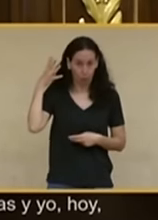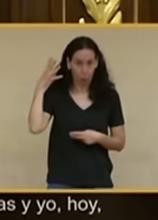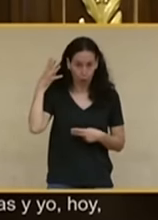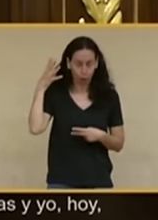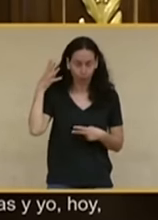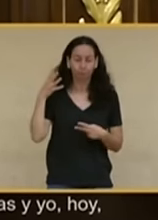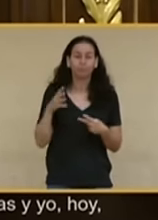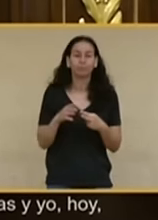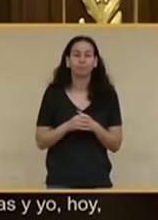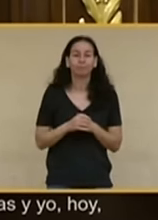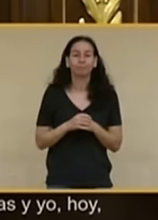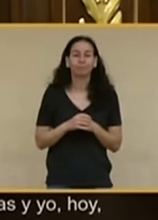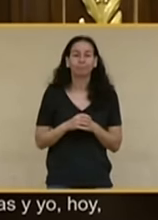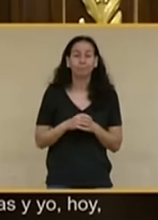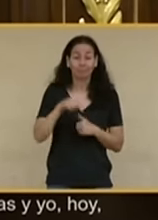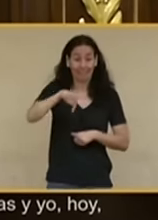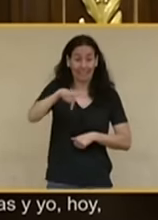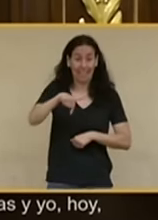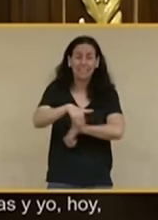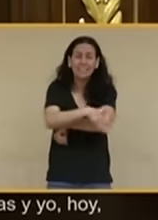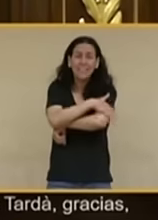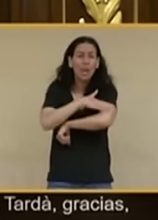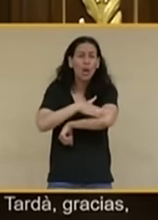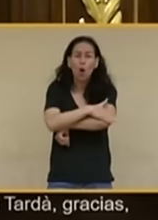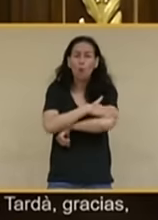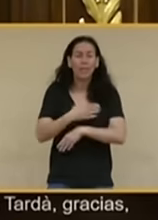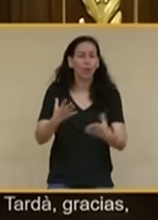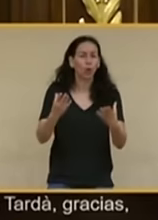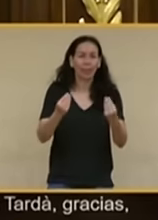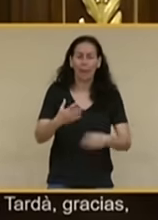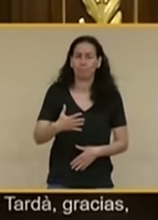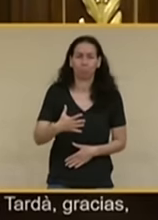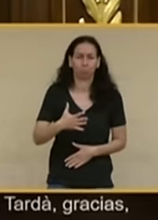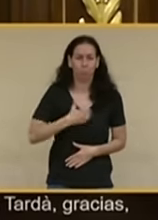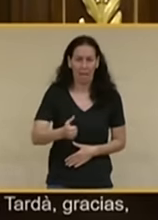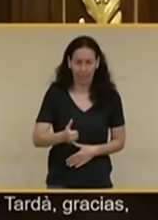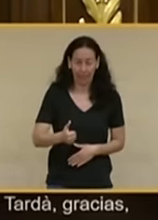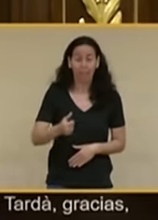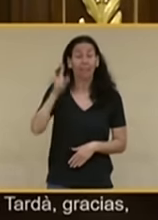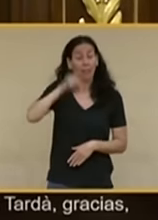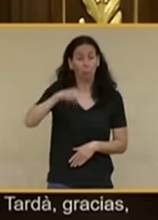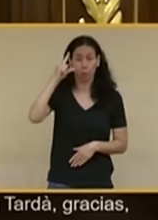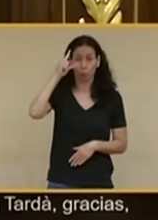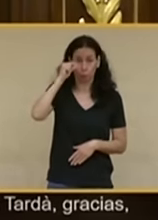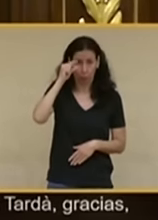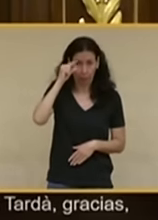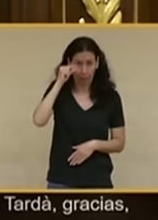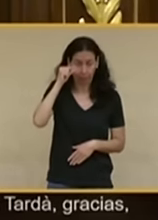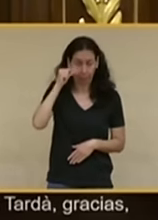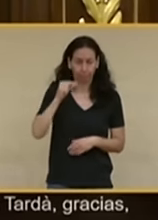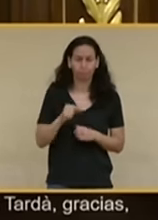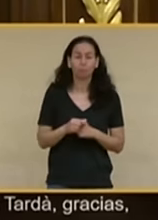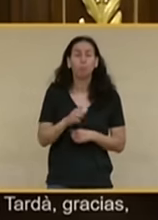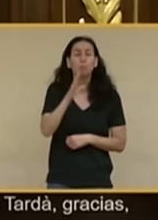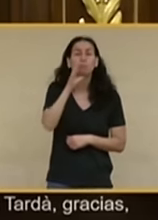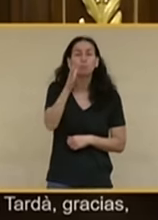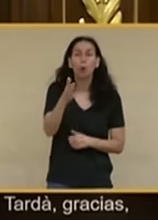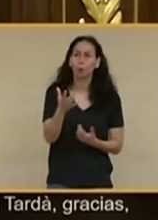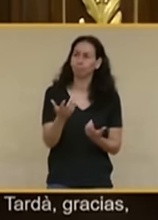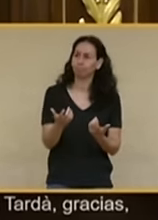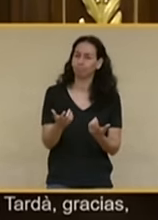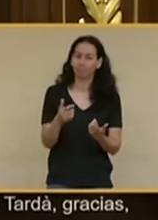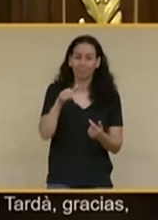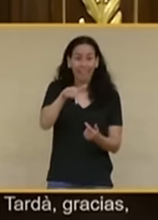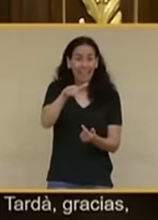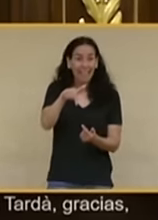liderar este gobierno tan valiente. Muchas gracias a Oriol Junqueras por hacer frente a